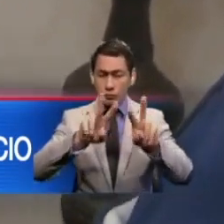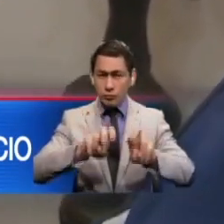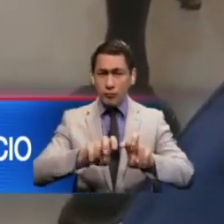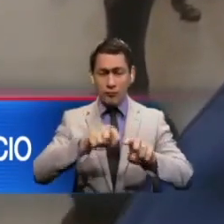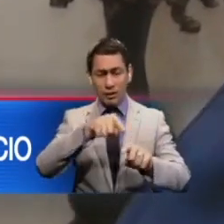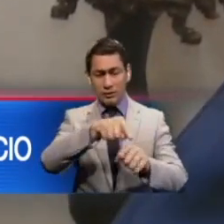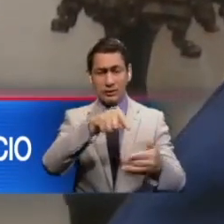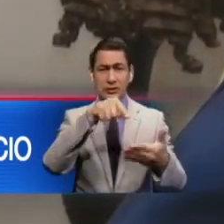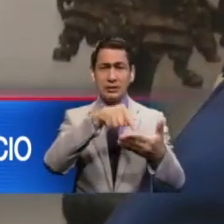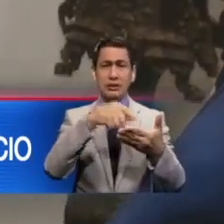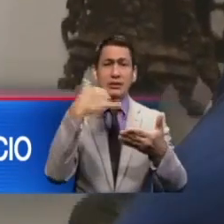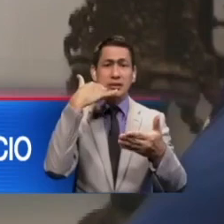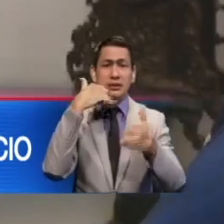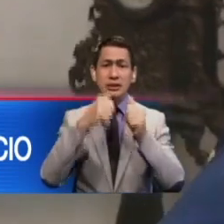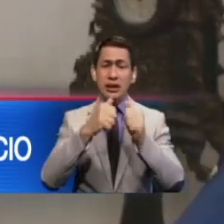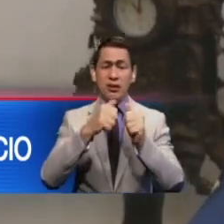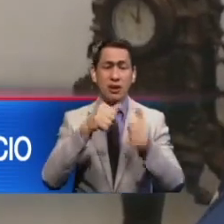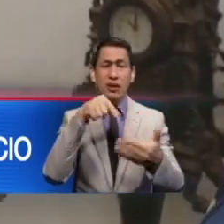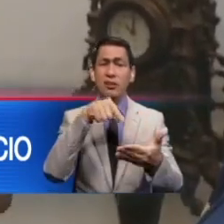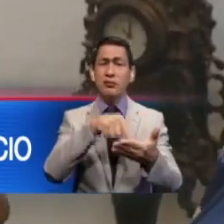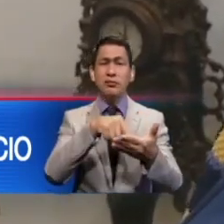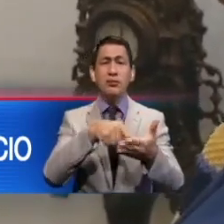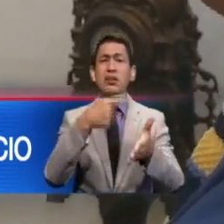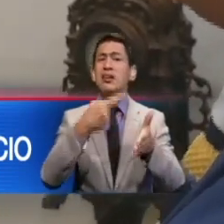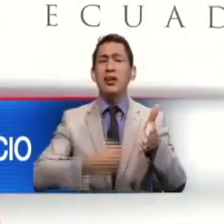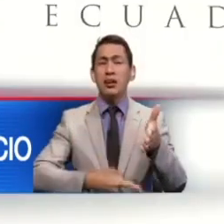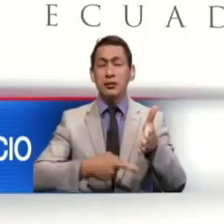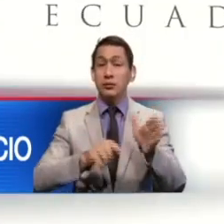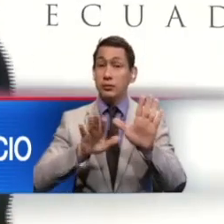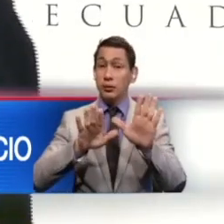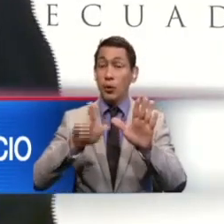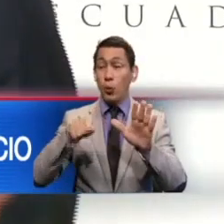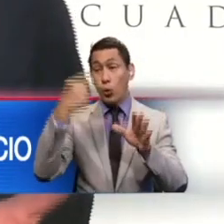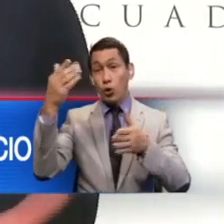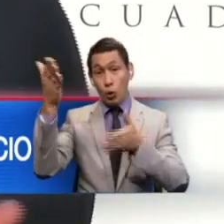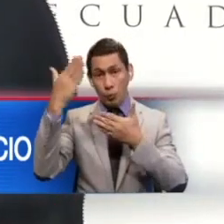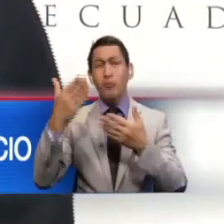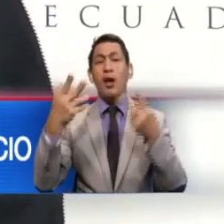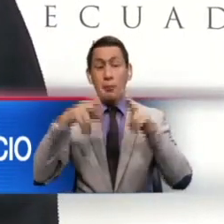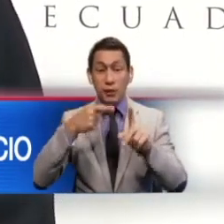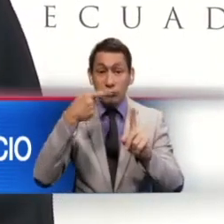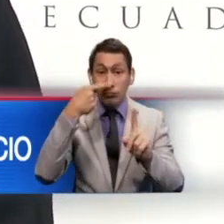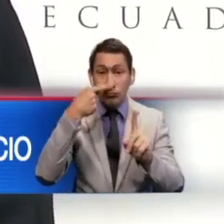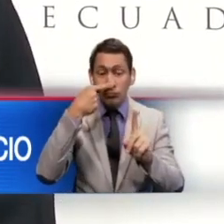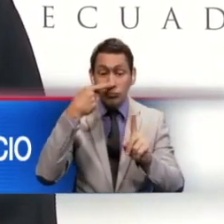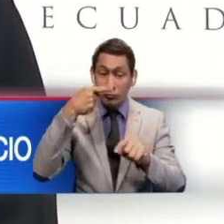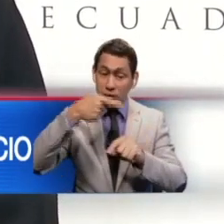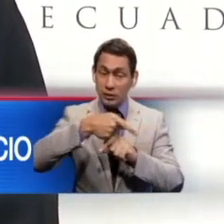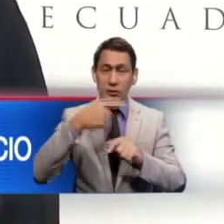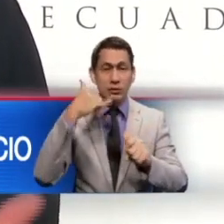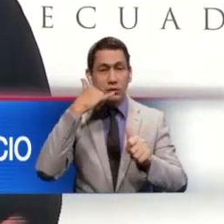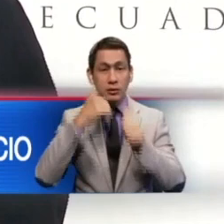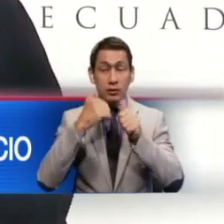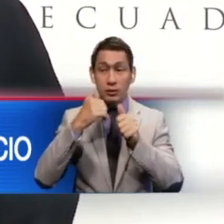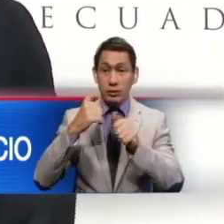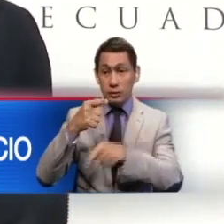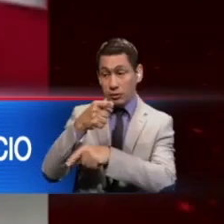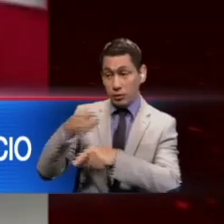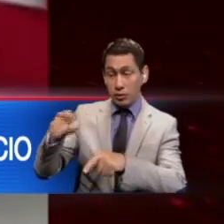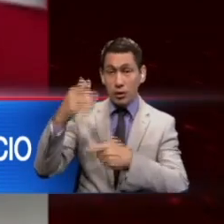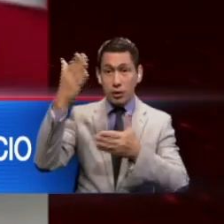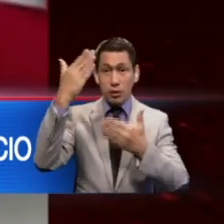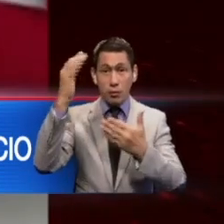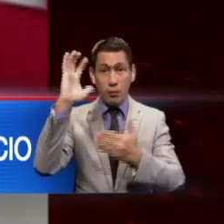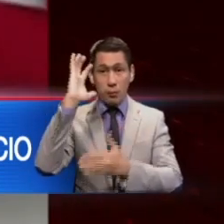Fernando Villavicencio y el suyo son por parte de políticos que les preocupa la investigación que estaban